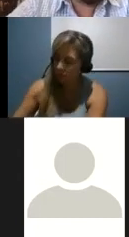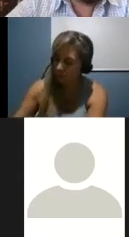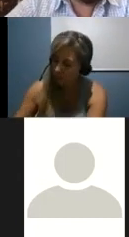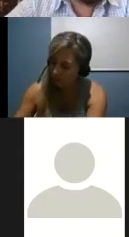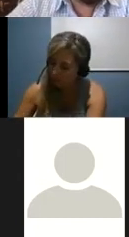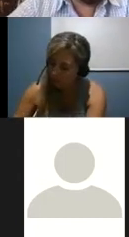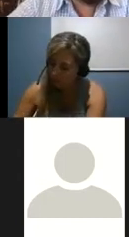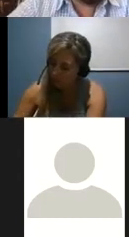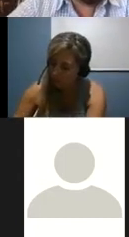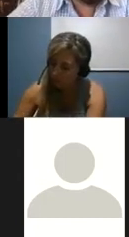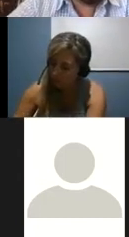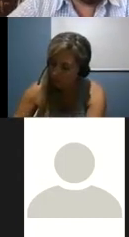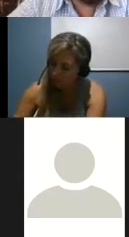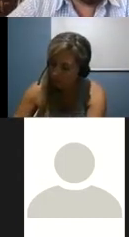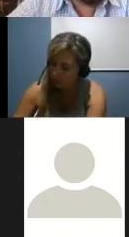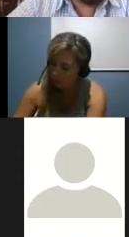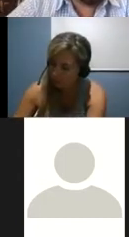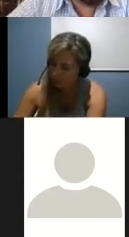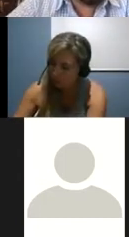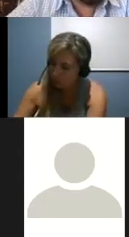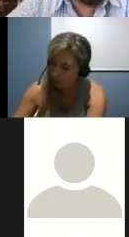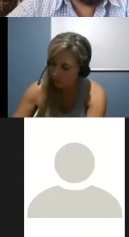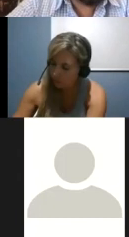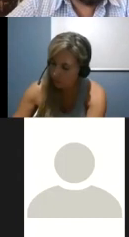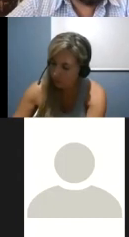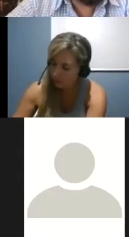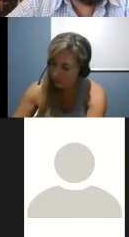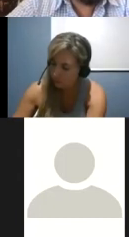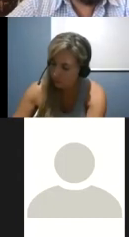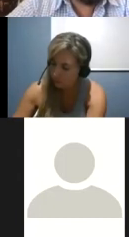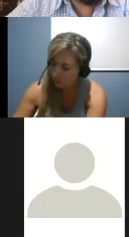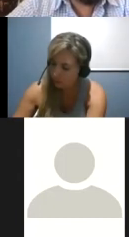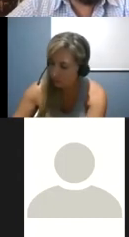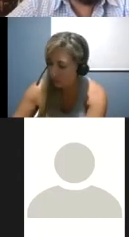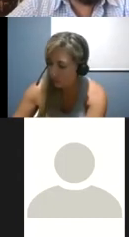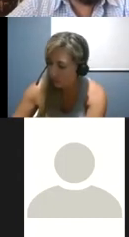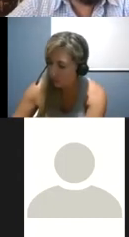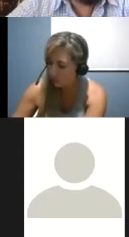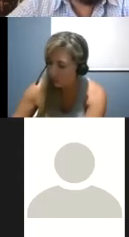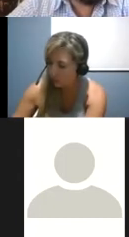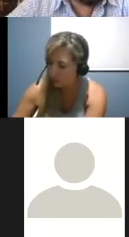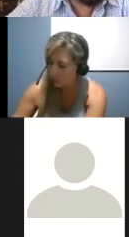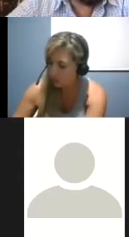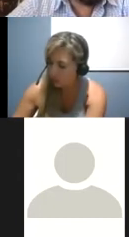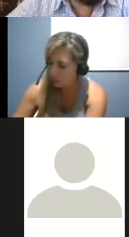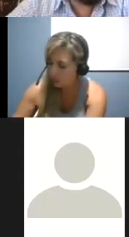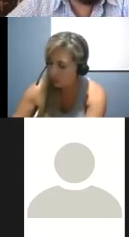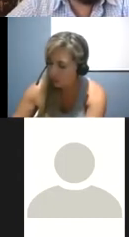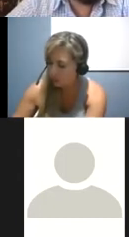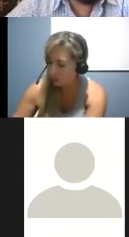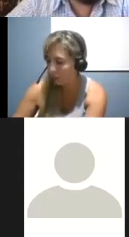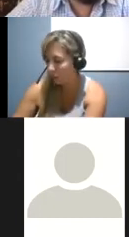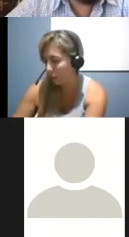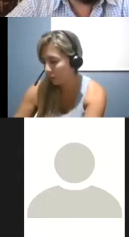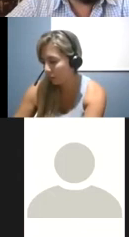por sus capacidades que por el perfil que yo tengo en una descripción del puesto. Es discutible, es debatible, lo podríamos